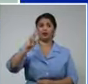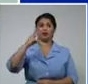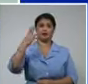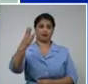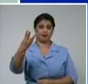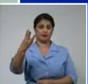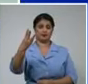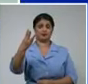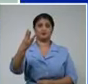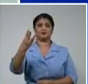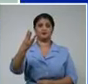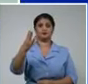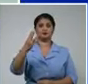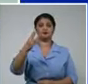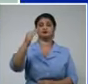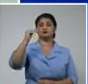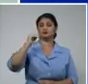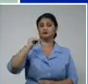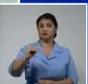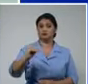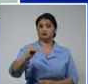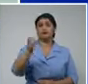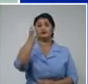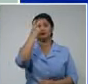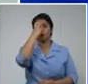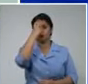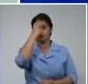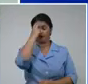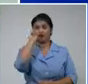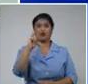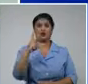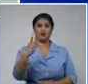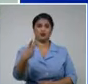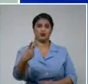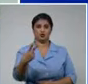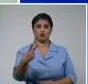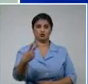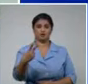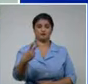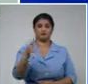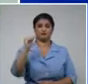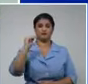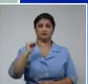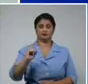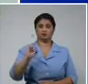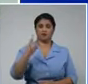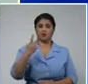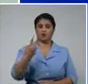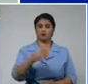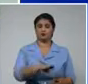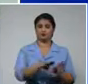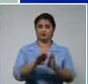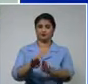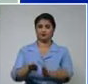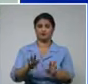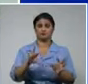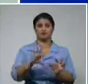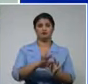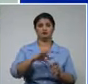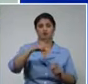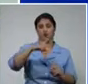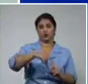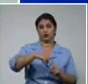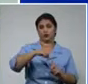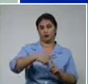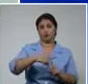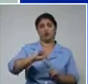3. Y el municipio Segundo Frente con 2 casos autóctonos. Guantánamo, con control